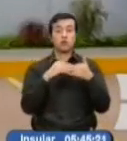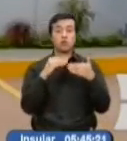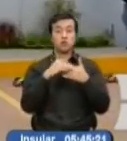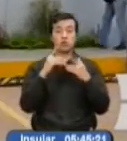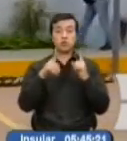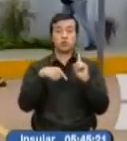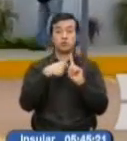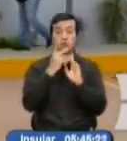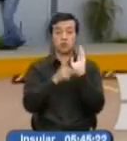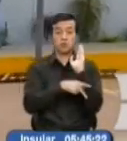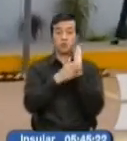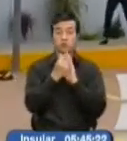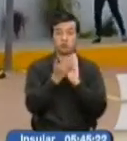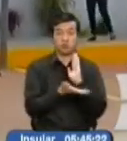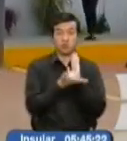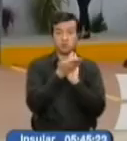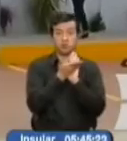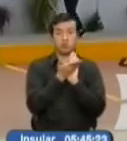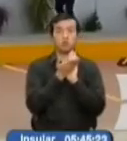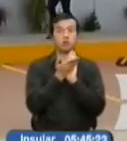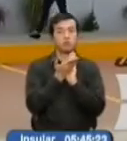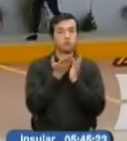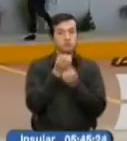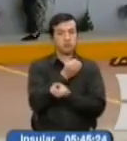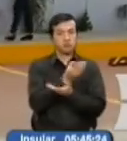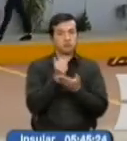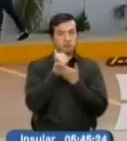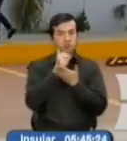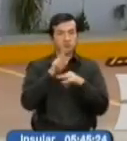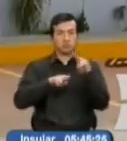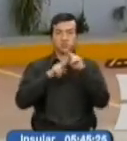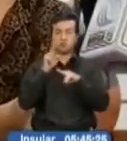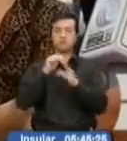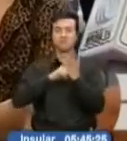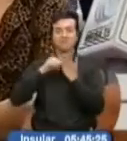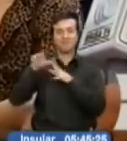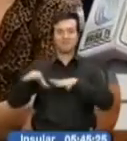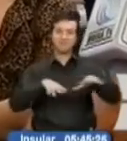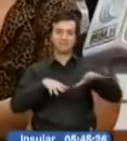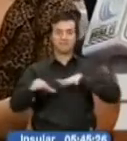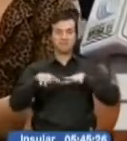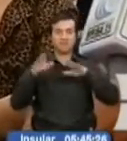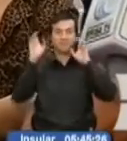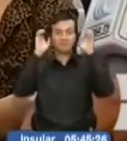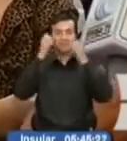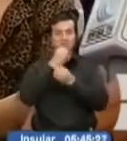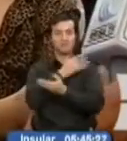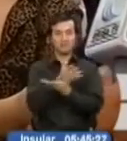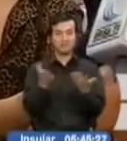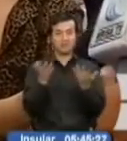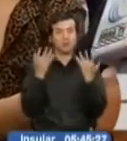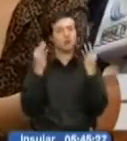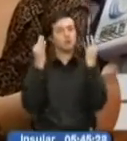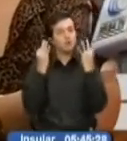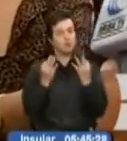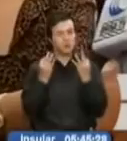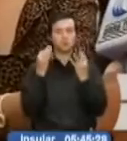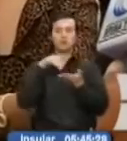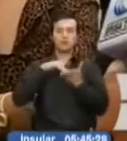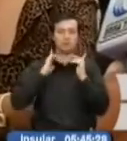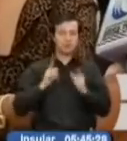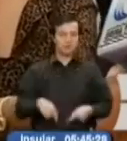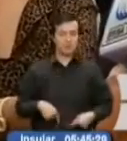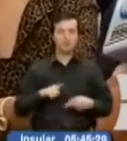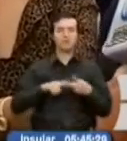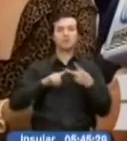excedentes petroleros, asegura el ministro coordinador de sectores estratégicos. De la riqueza de todos para este tipo de obras, para centros de salud,